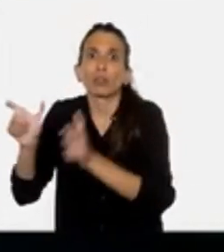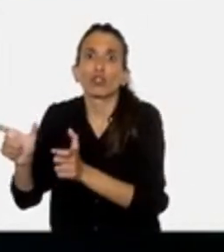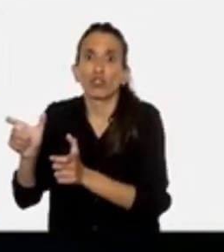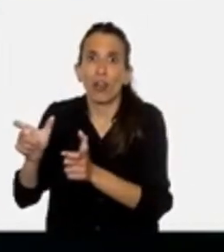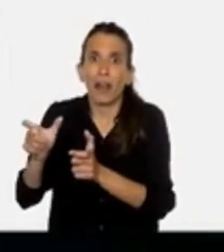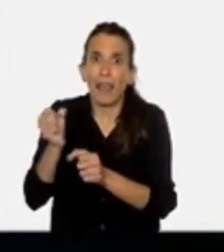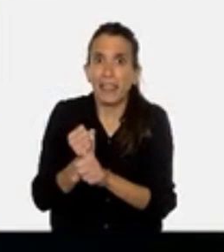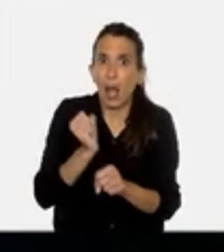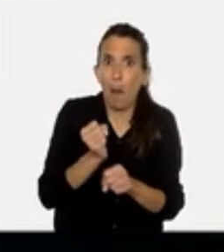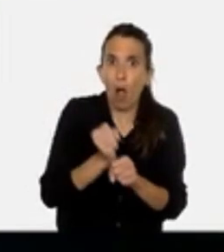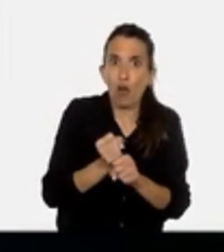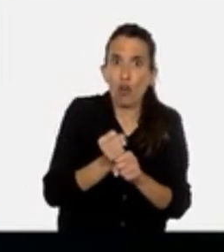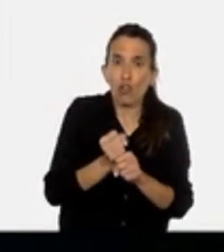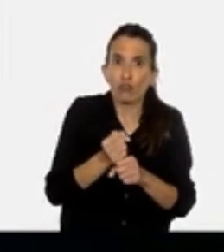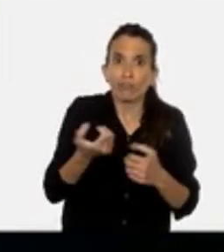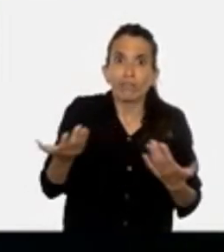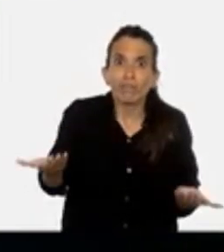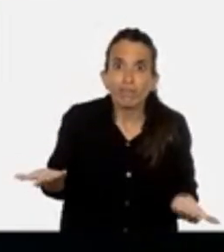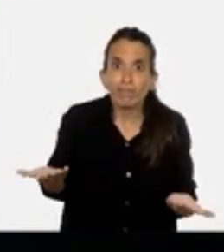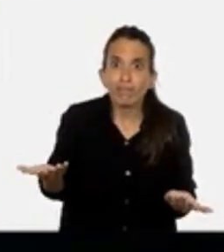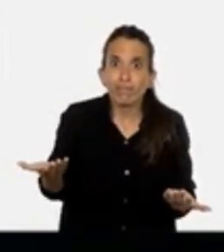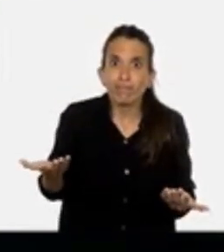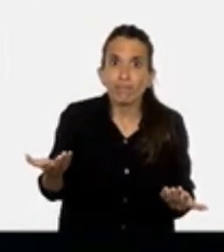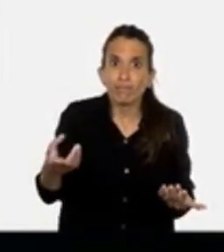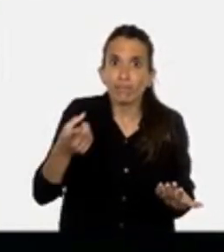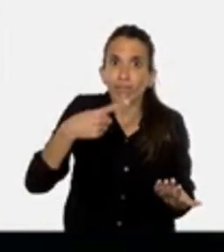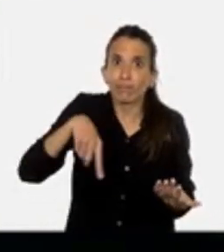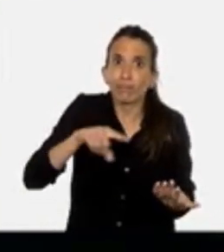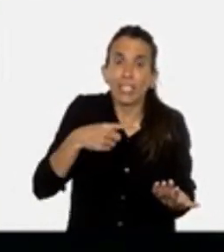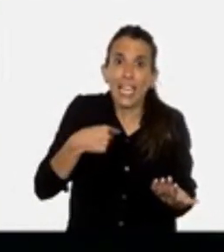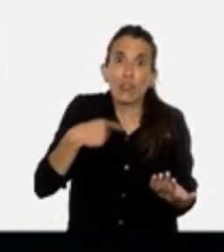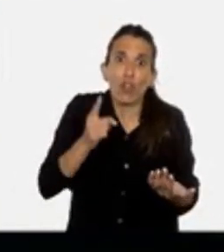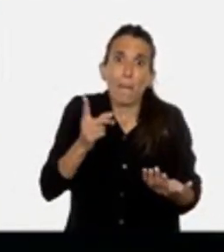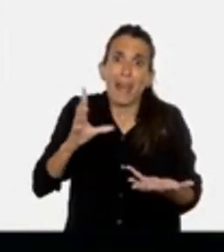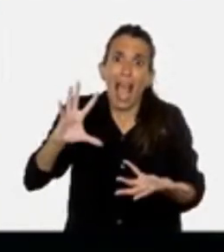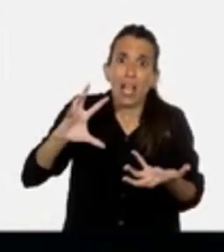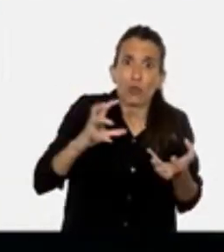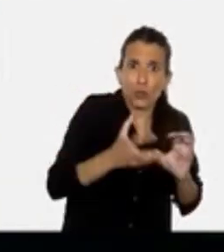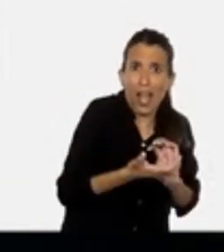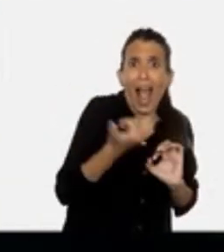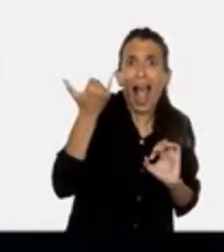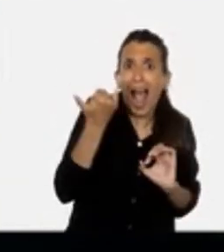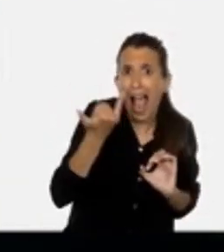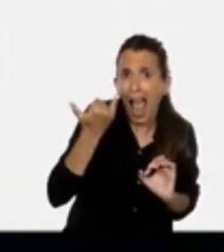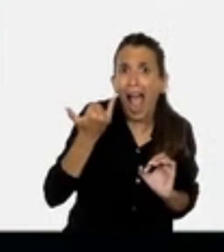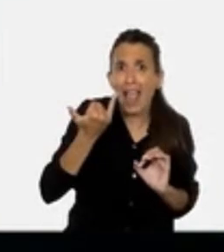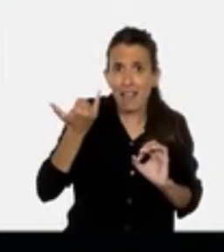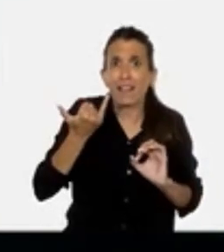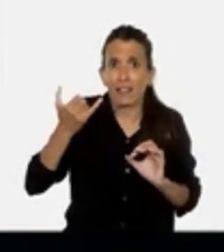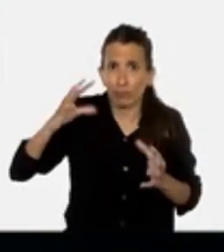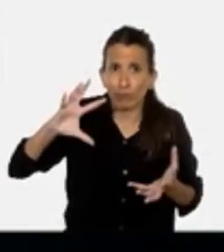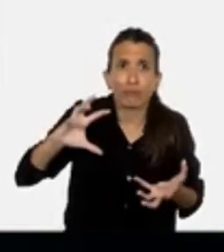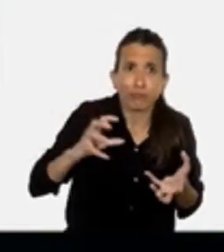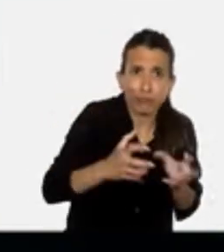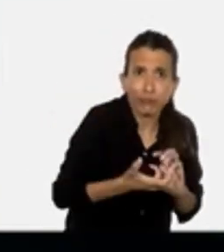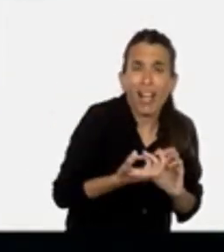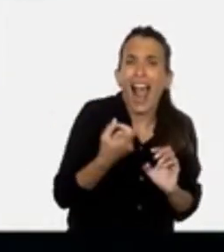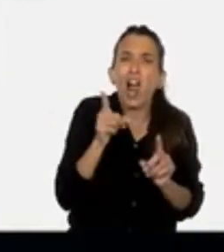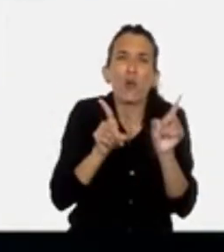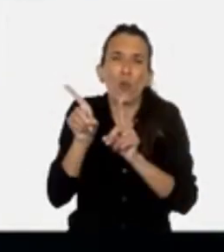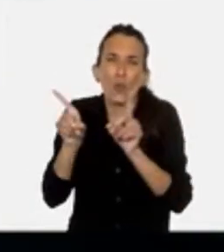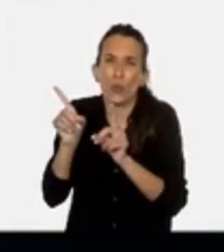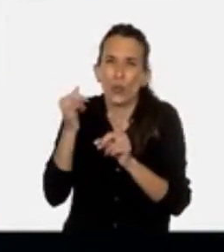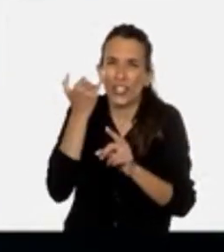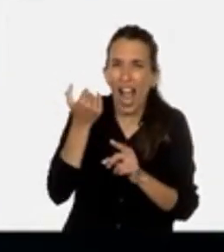desfavorables obviamente esto tiene consecuencias y ha tenido consecuencias algunos que hablaban previamente